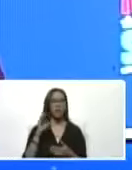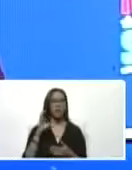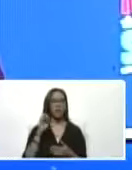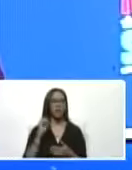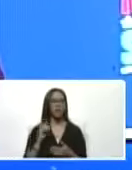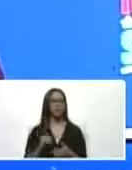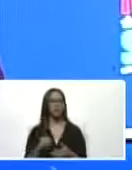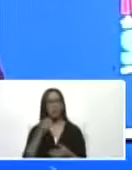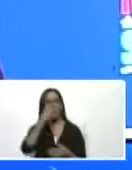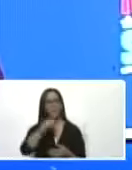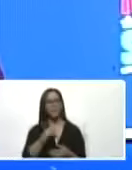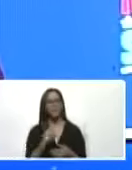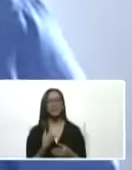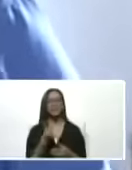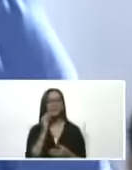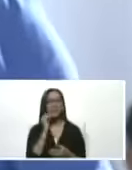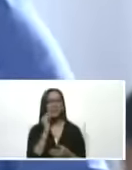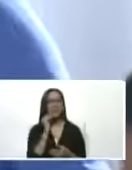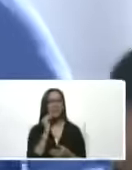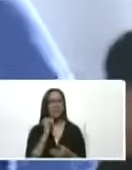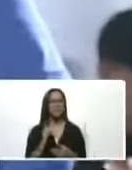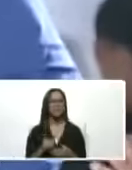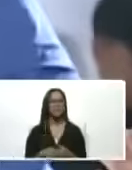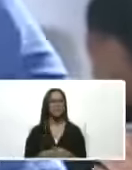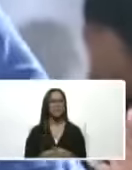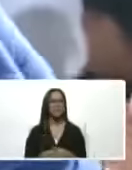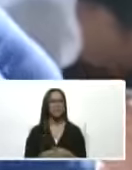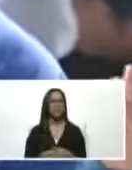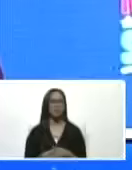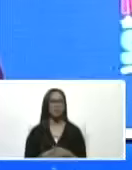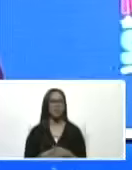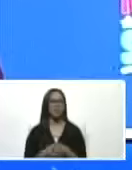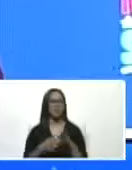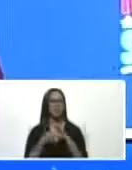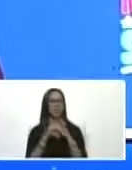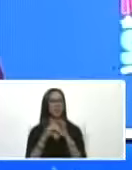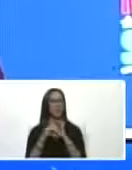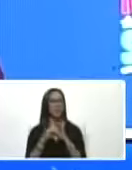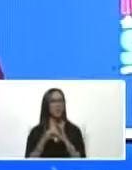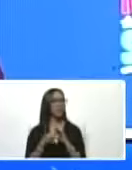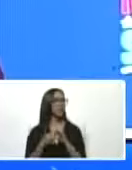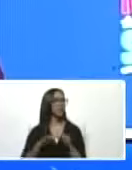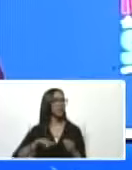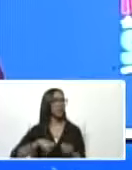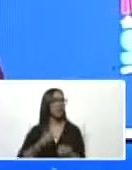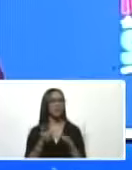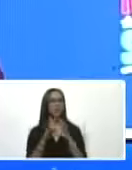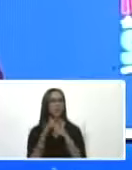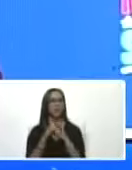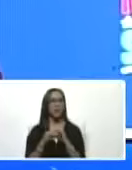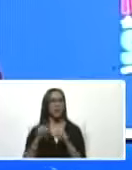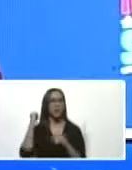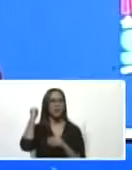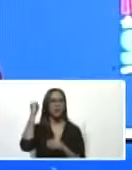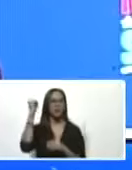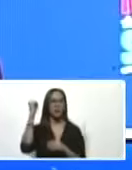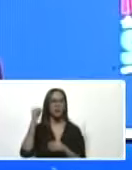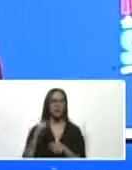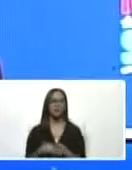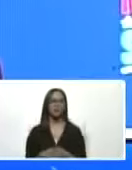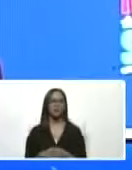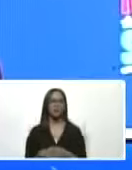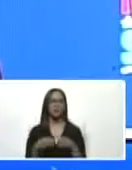hombre de experiencia para estas lides de unir a todo el que pueda ser unido por el triunfo, y